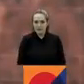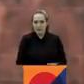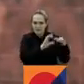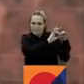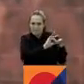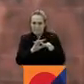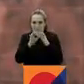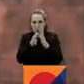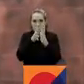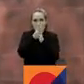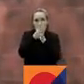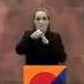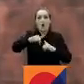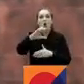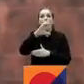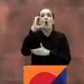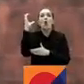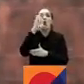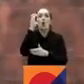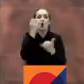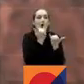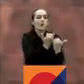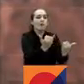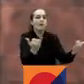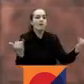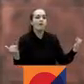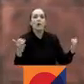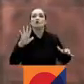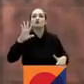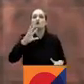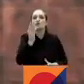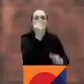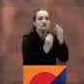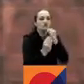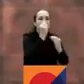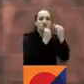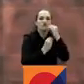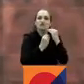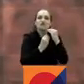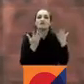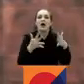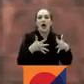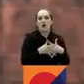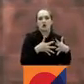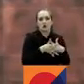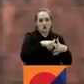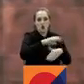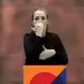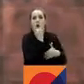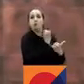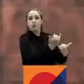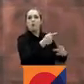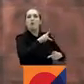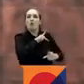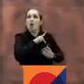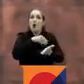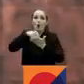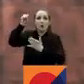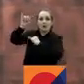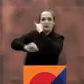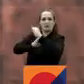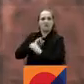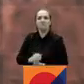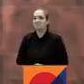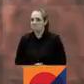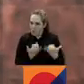Colombia es un país que se autoabastece del primer alimento de consumo de la canasta familiar, el arroz. Sin embargo, el aumento en los